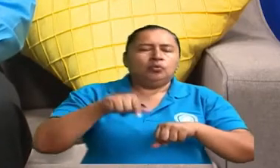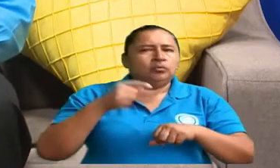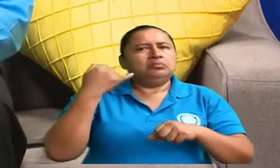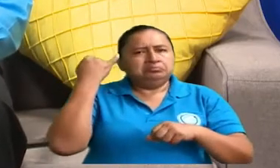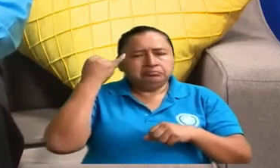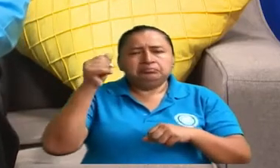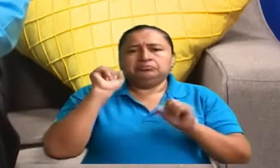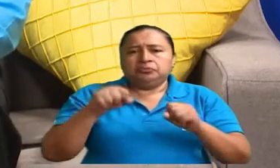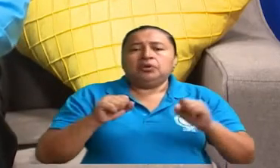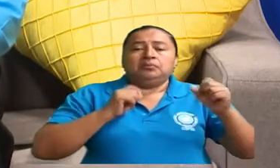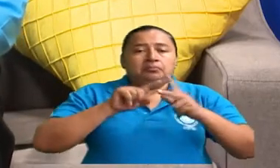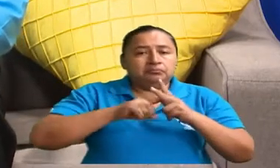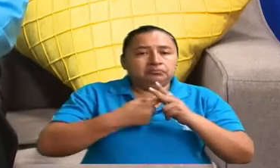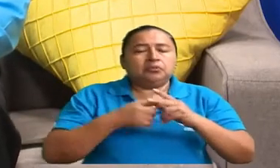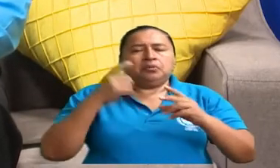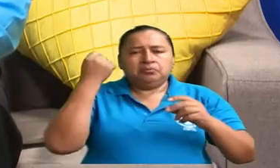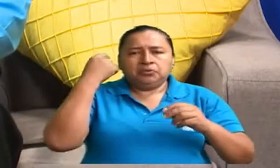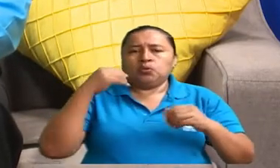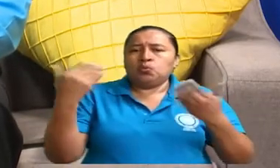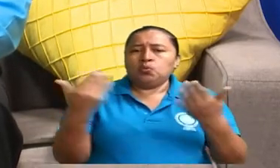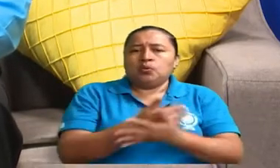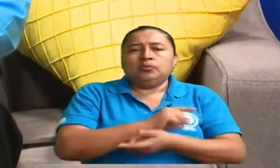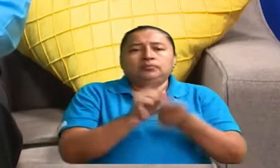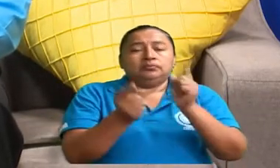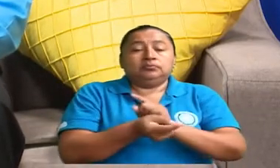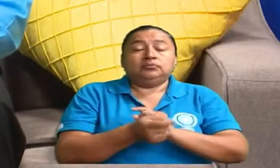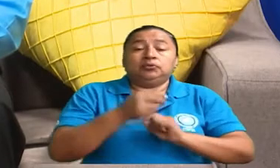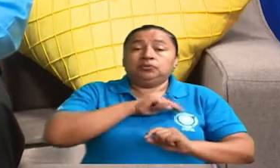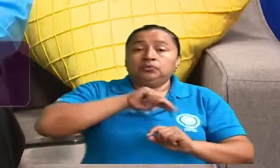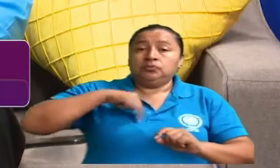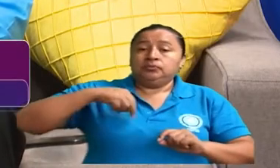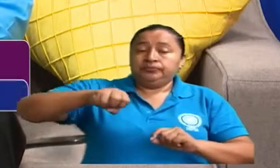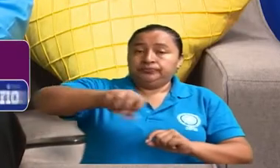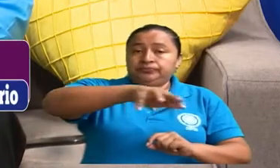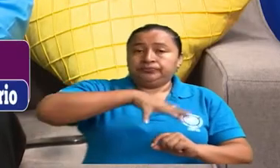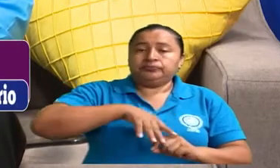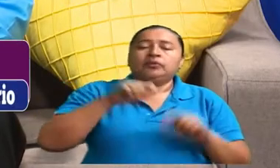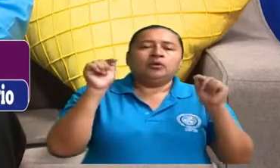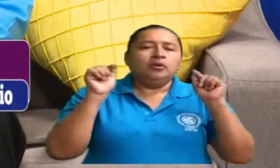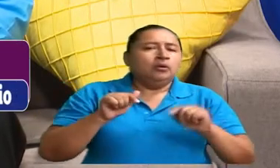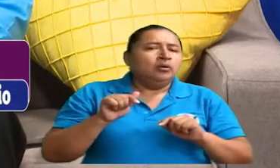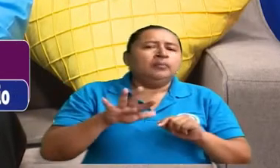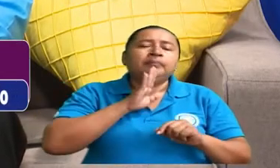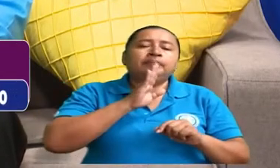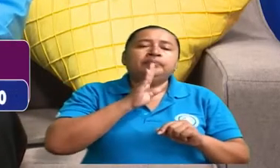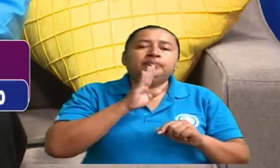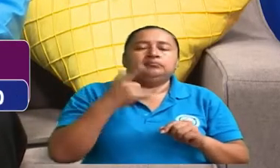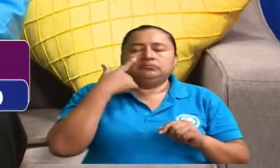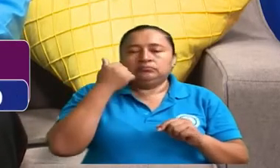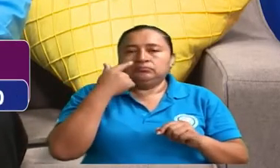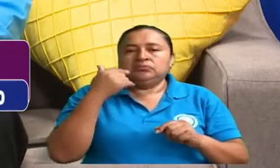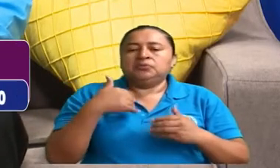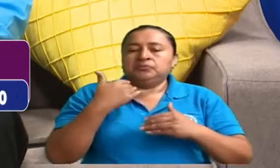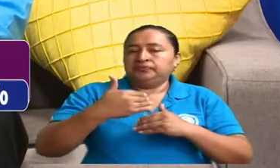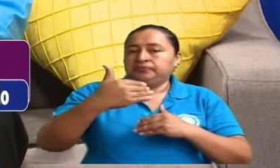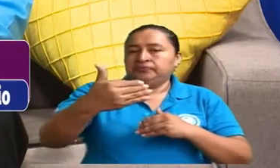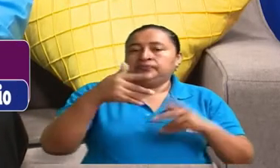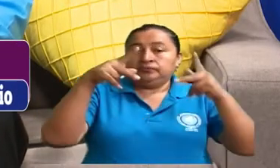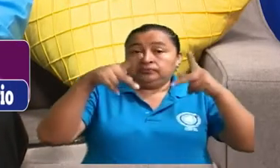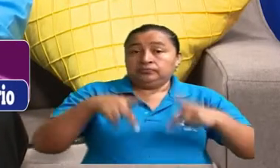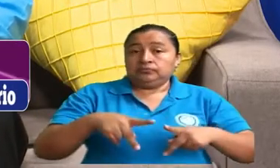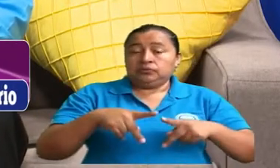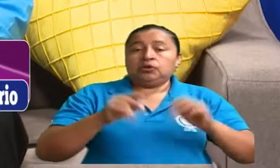conversar y entender nuevas transformaciones de nuestra sociedad. Hoy estaremos conversando y conociendo cuáles son los avances obtenidos por las y